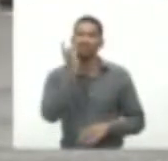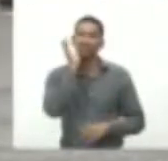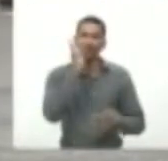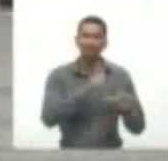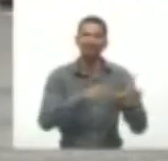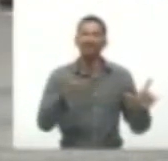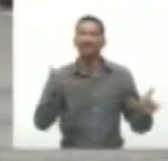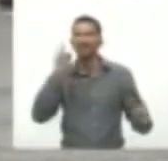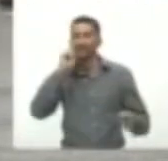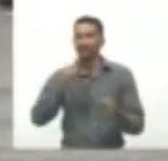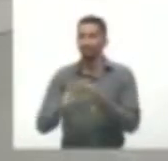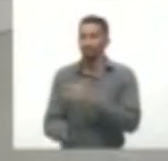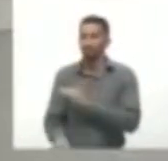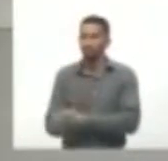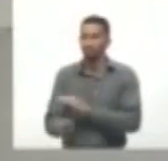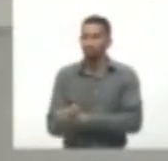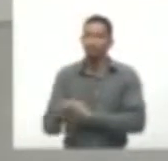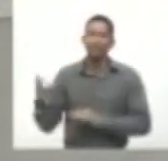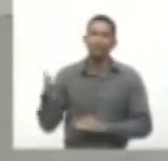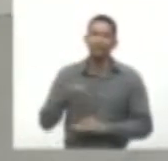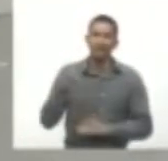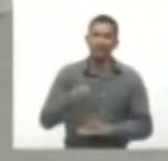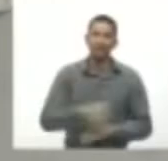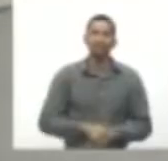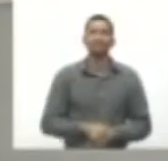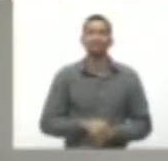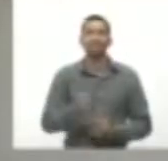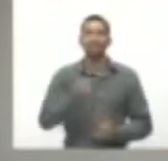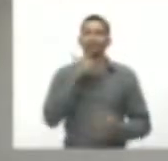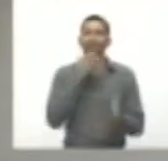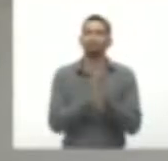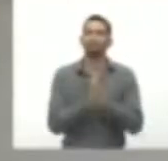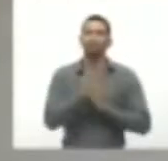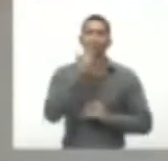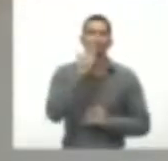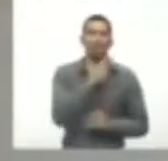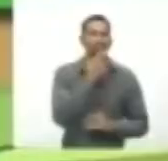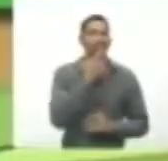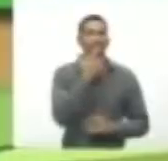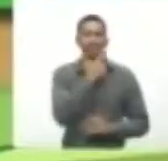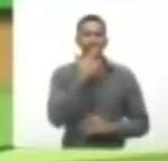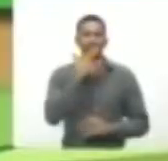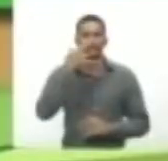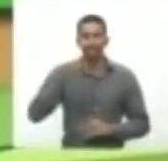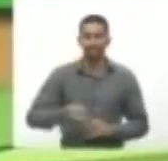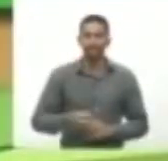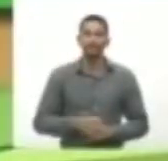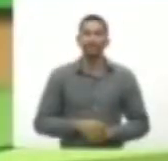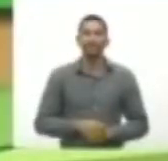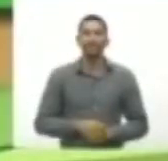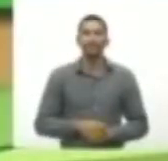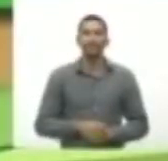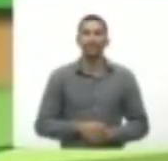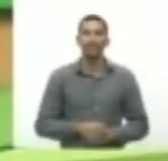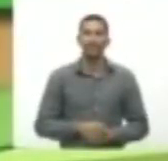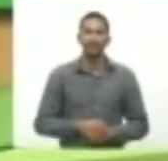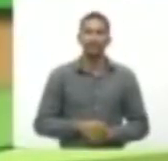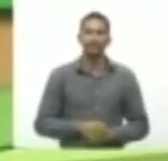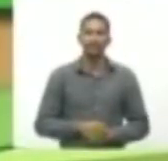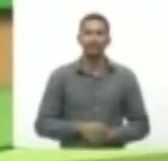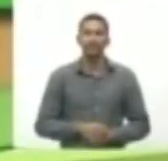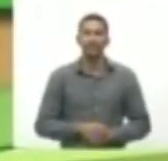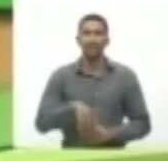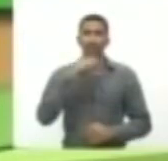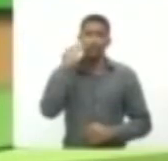sicariato. JJ Verbel, las noticias, un compromiso con la verdad. Y mujeres reclaman que se esclarezcan los resultados